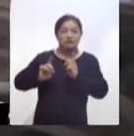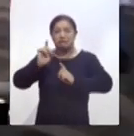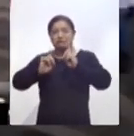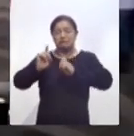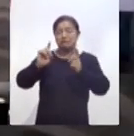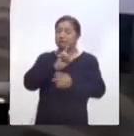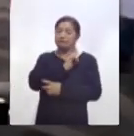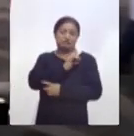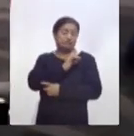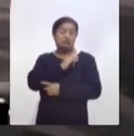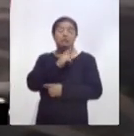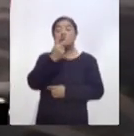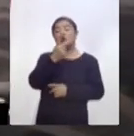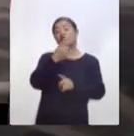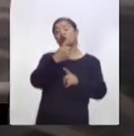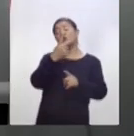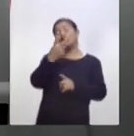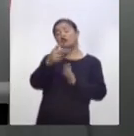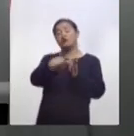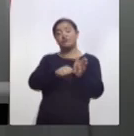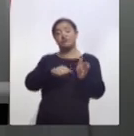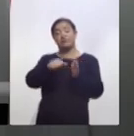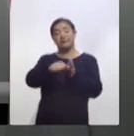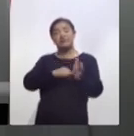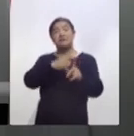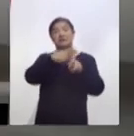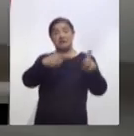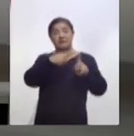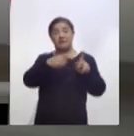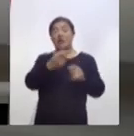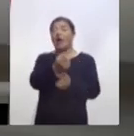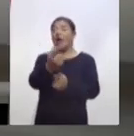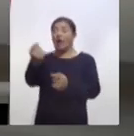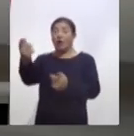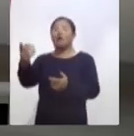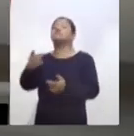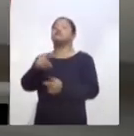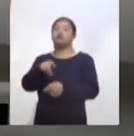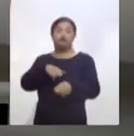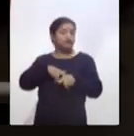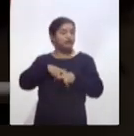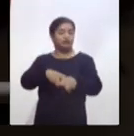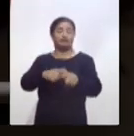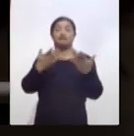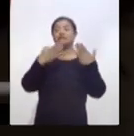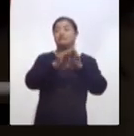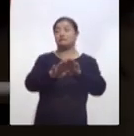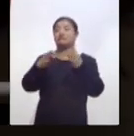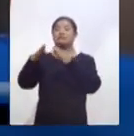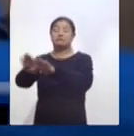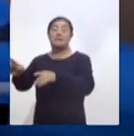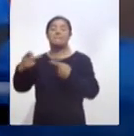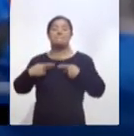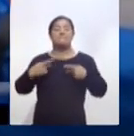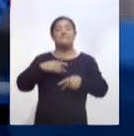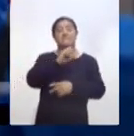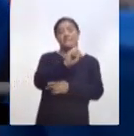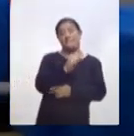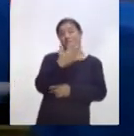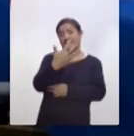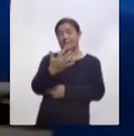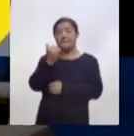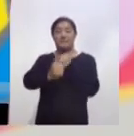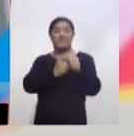durante 2 meses y medio, daría fin el 8 de abril. Aún hay localidades cerradas y reportes de personas mayores de 65 años que no abandonarán